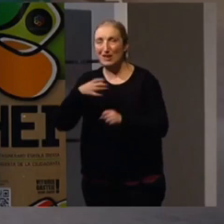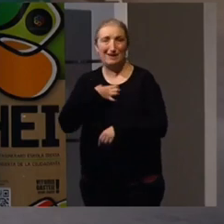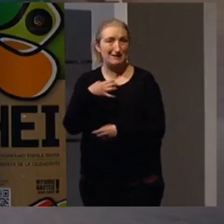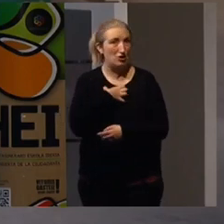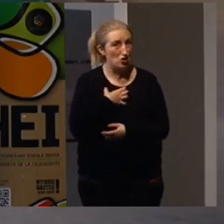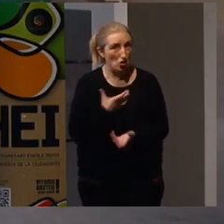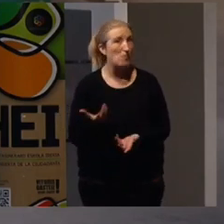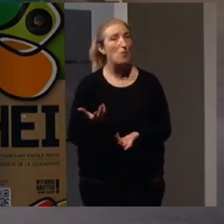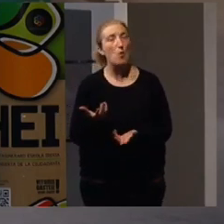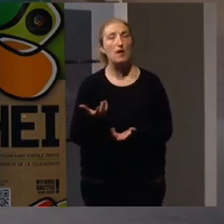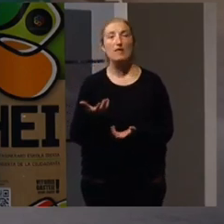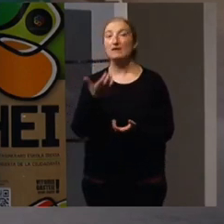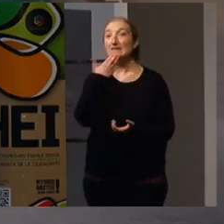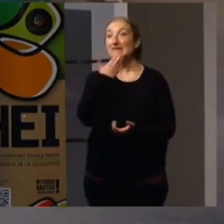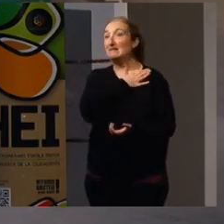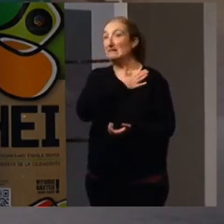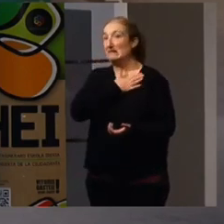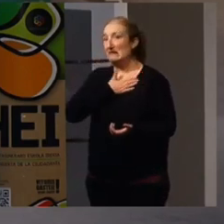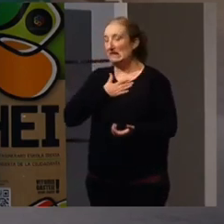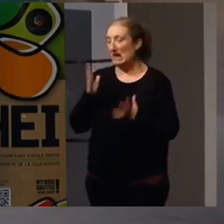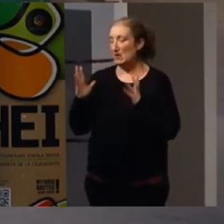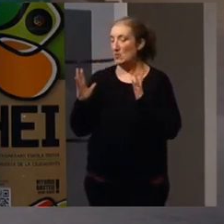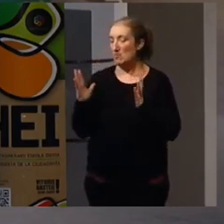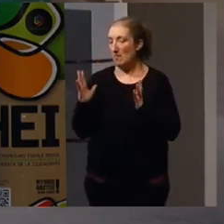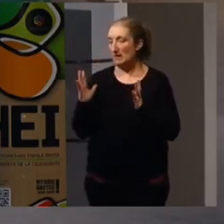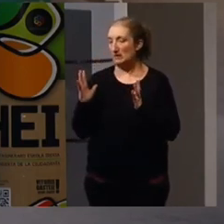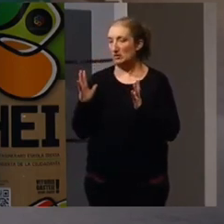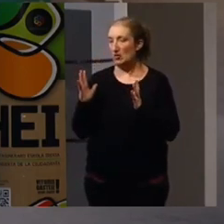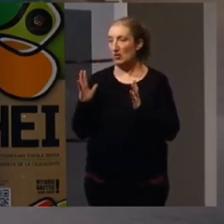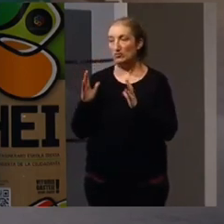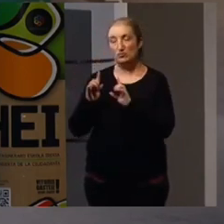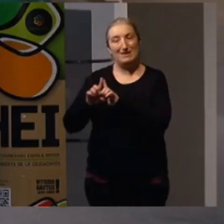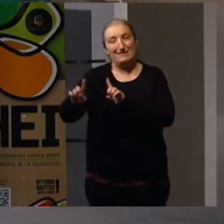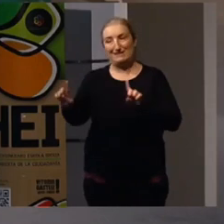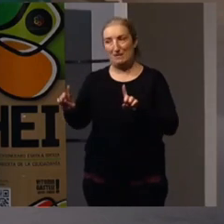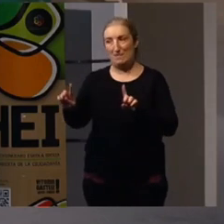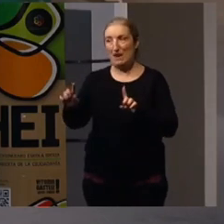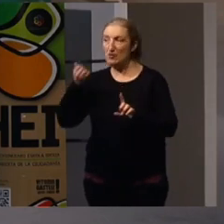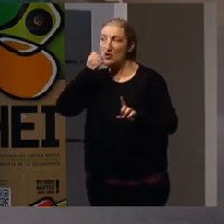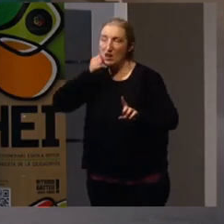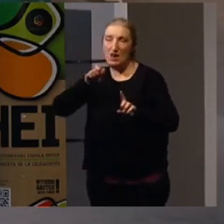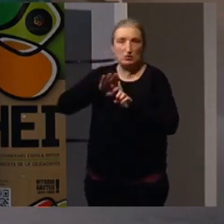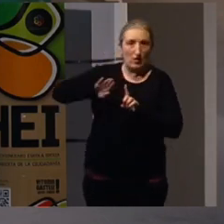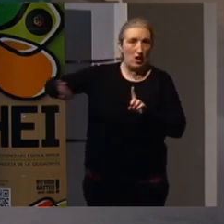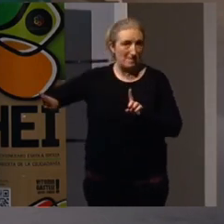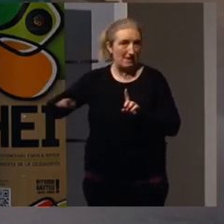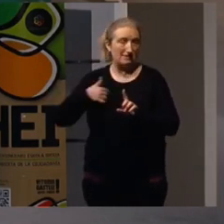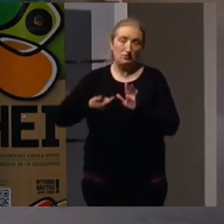y además, si quieres hacer, en el momento que has conseguido no convivir con la persona que te ha estado agrediendo en ese